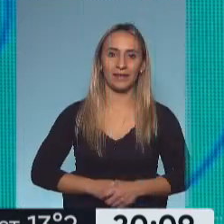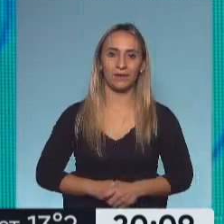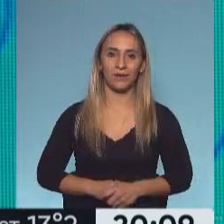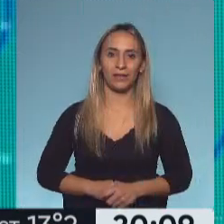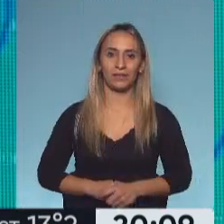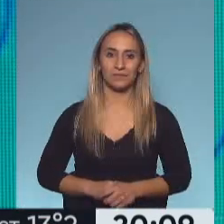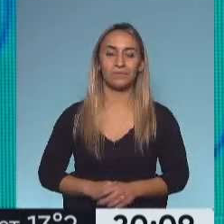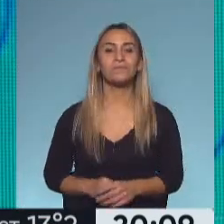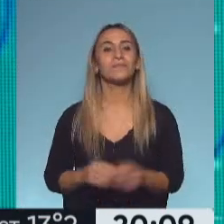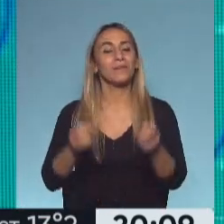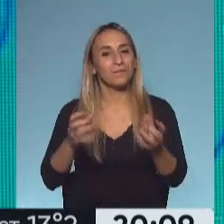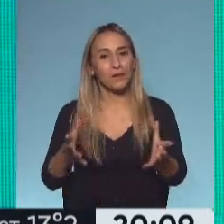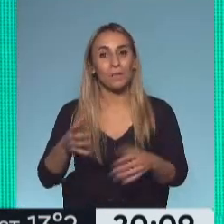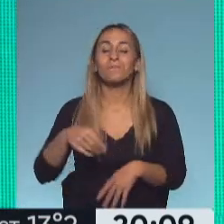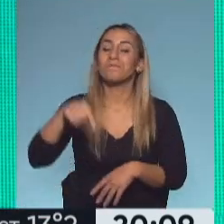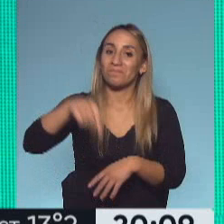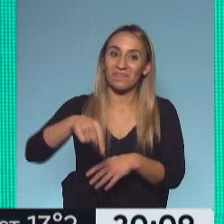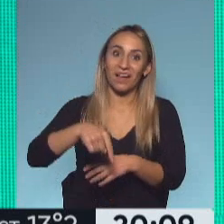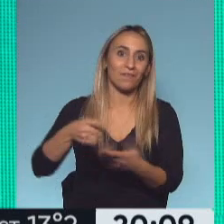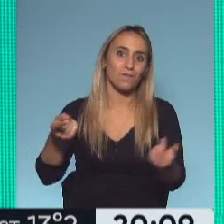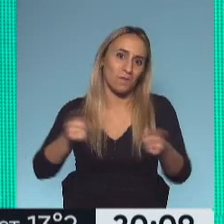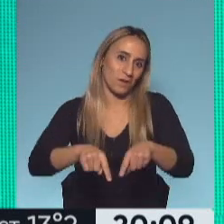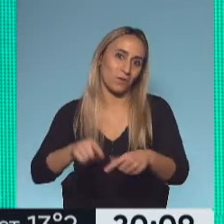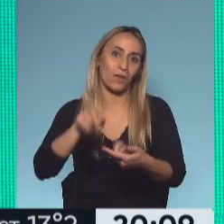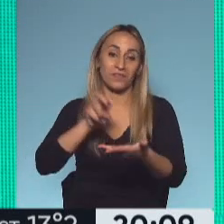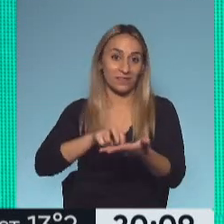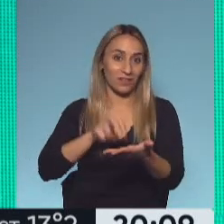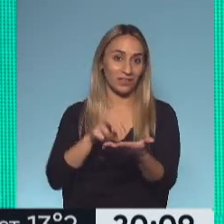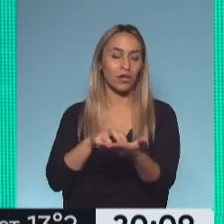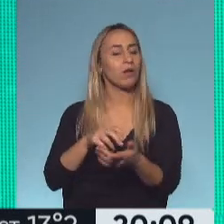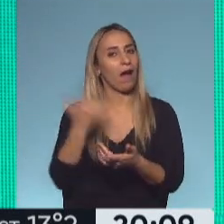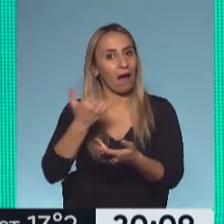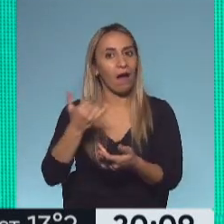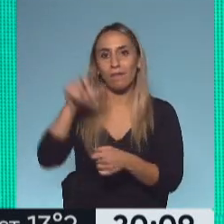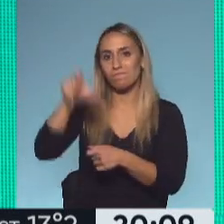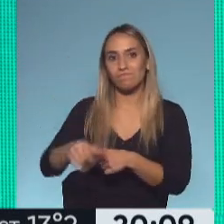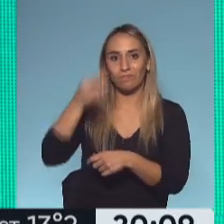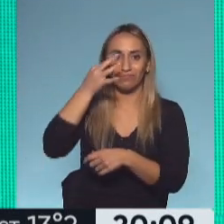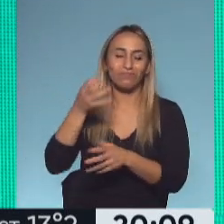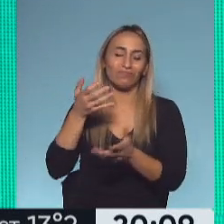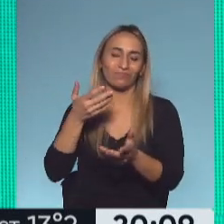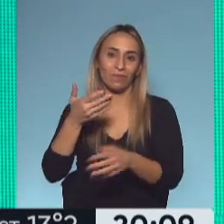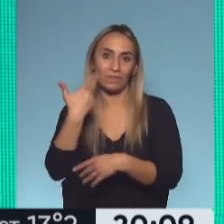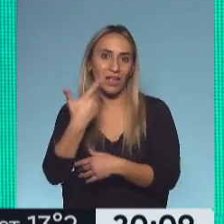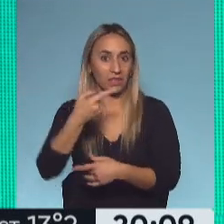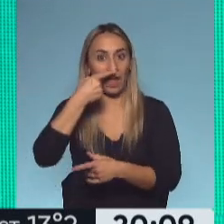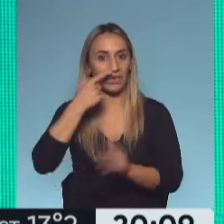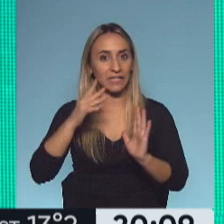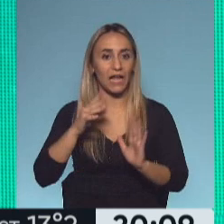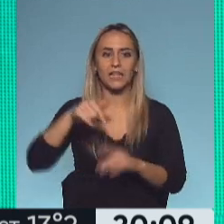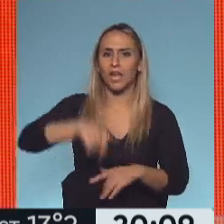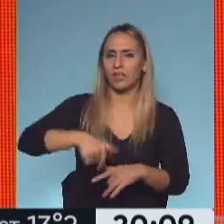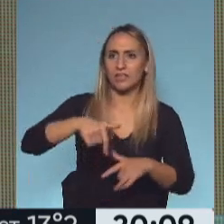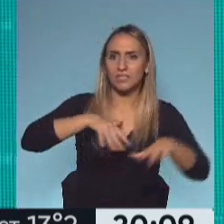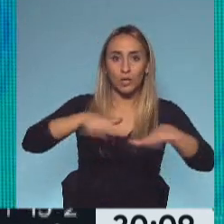Prometíamos una edición de Televisión Pública Noticias con testimonios interesantes, con muchísima actualidad, esta actualidad tan